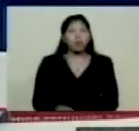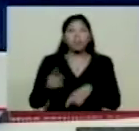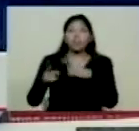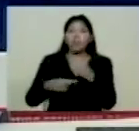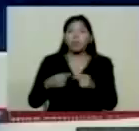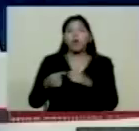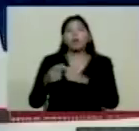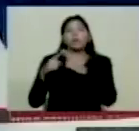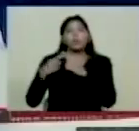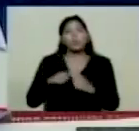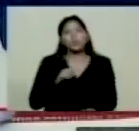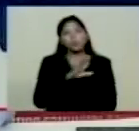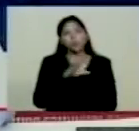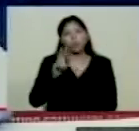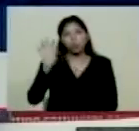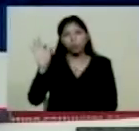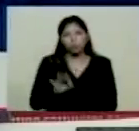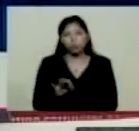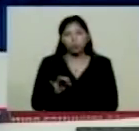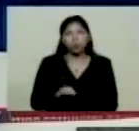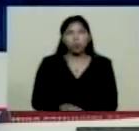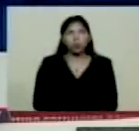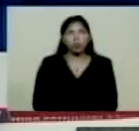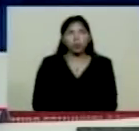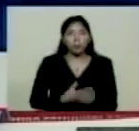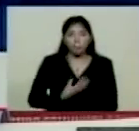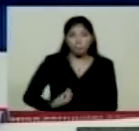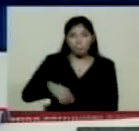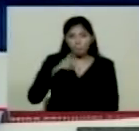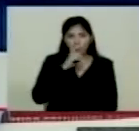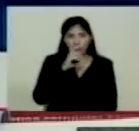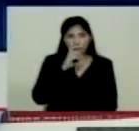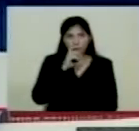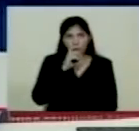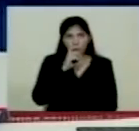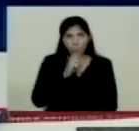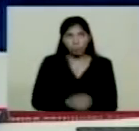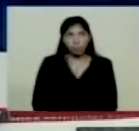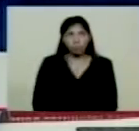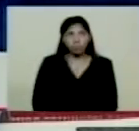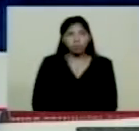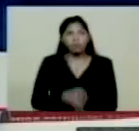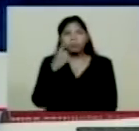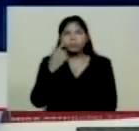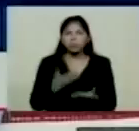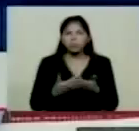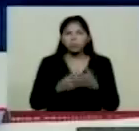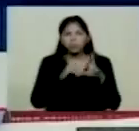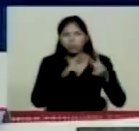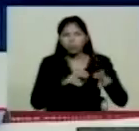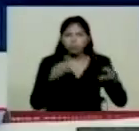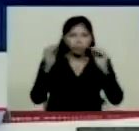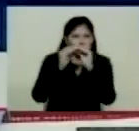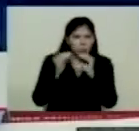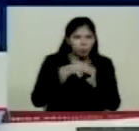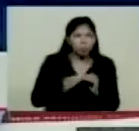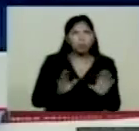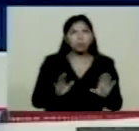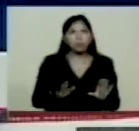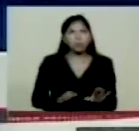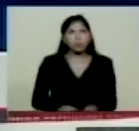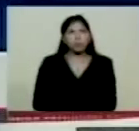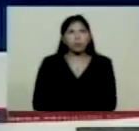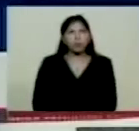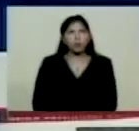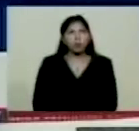votos. El presidente Maduro no fue que solicitó una auditoría del 100%, solicitó una verificación de la votación. Porque una auditoría es que